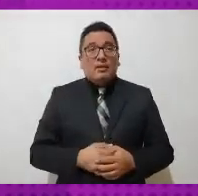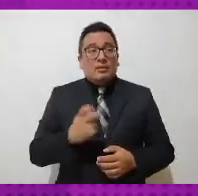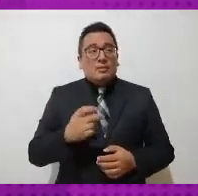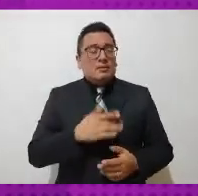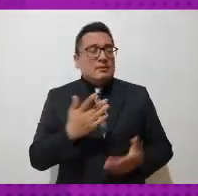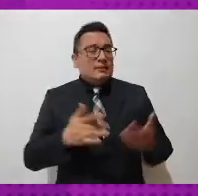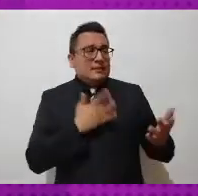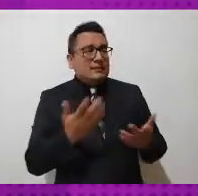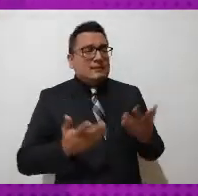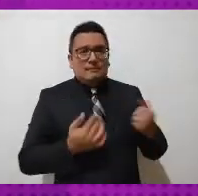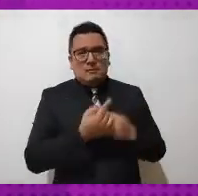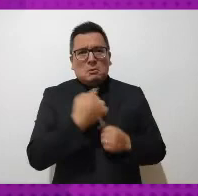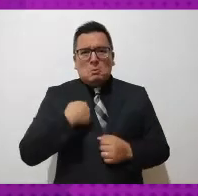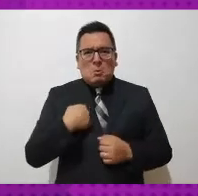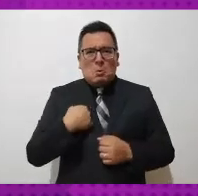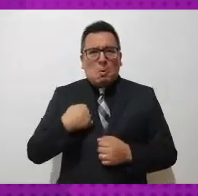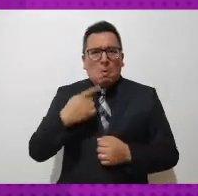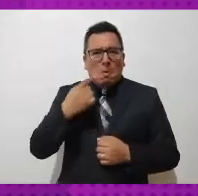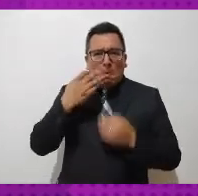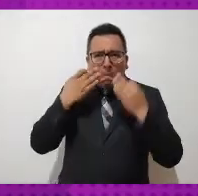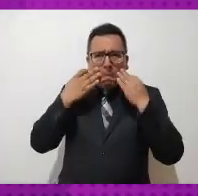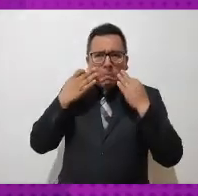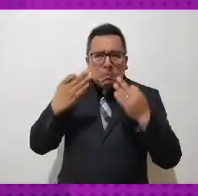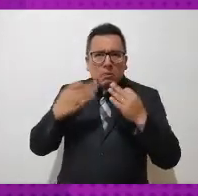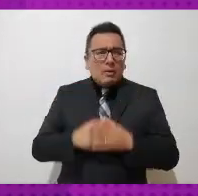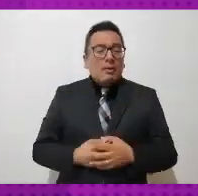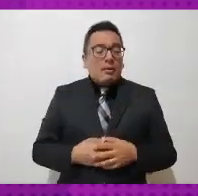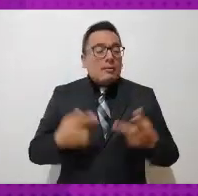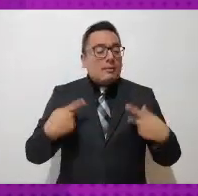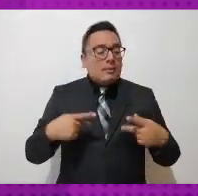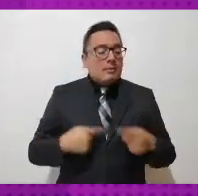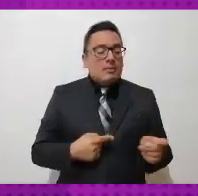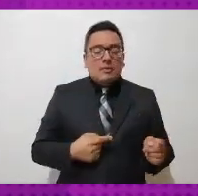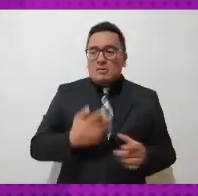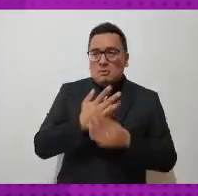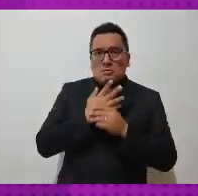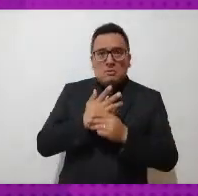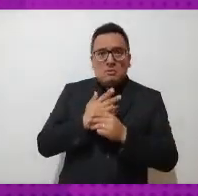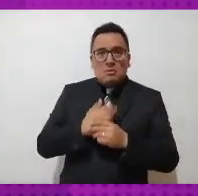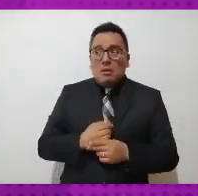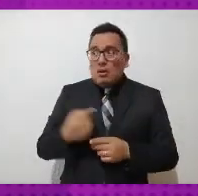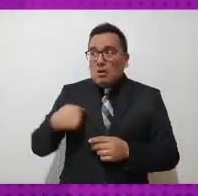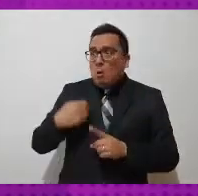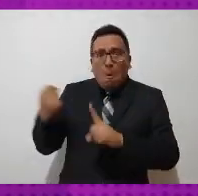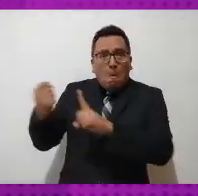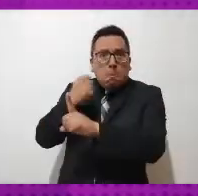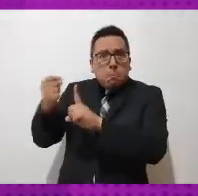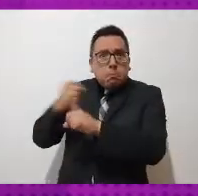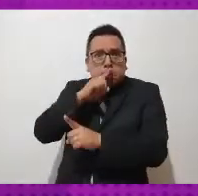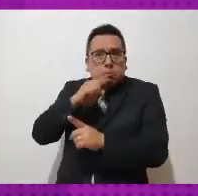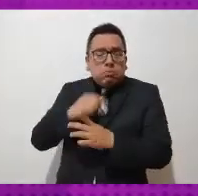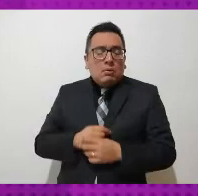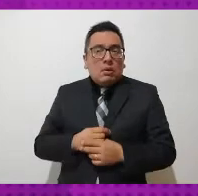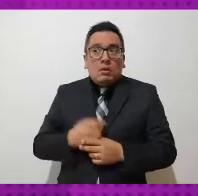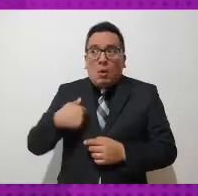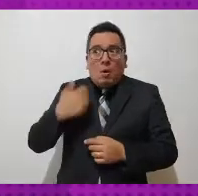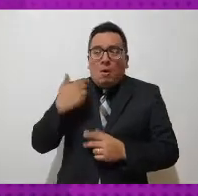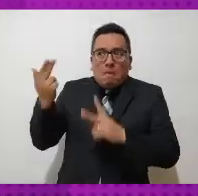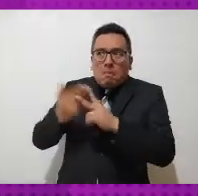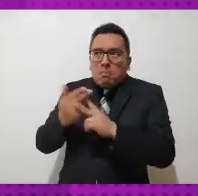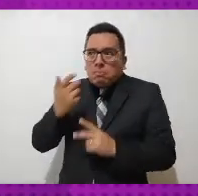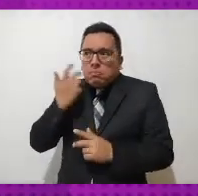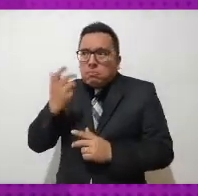a mí me ha tocado escuchar frases de violentadores en que dicen, si no la estoy golpeando, si no la pienso